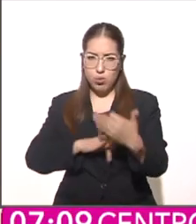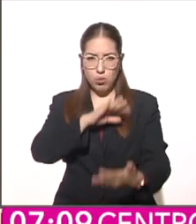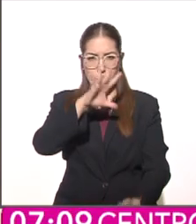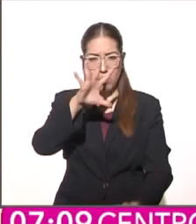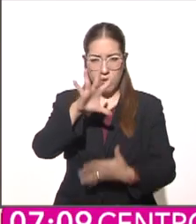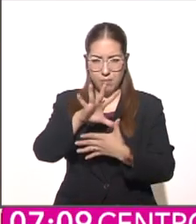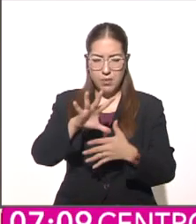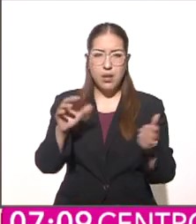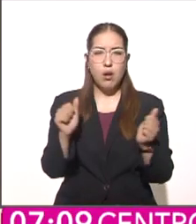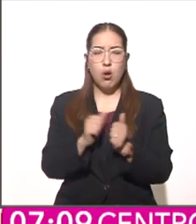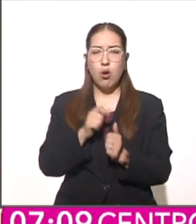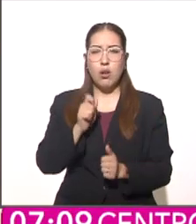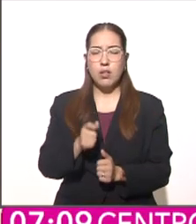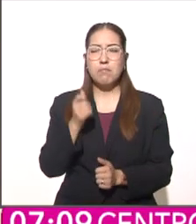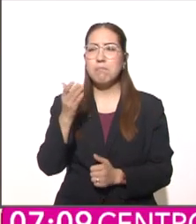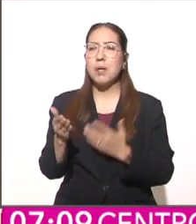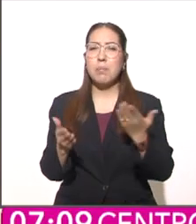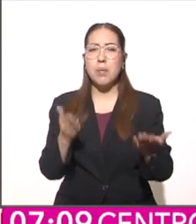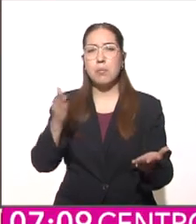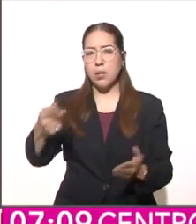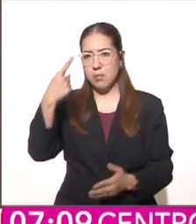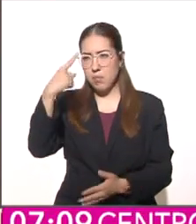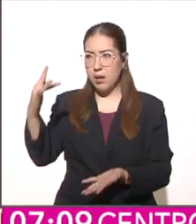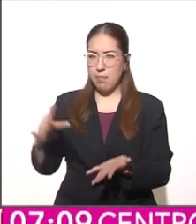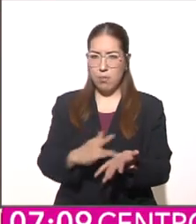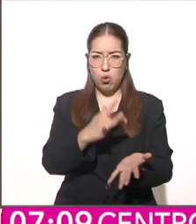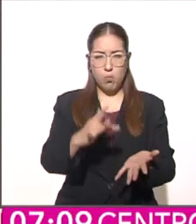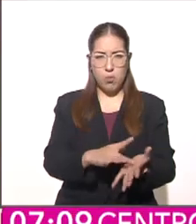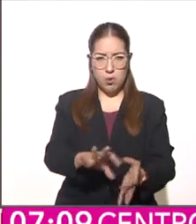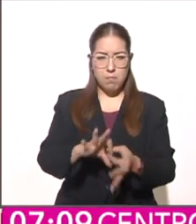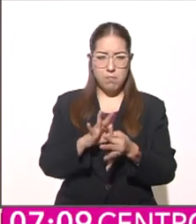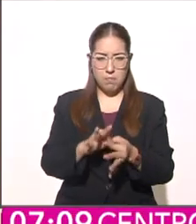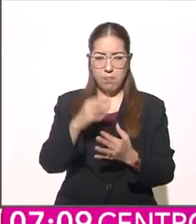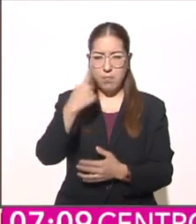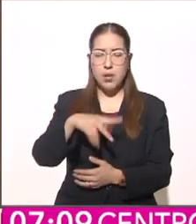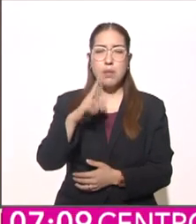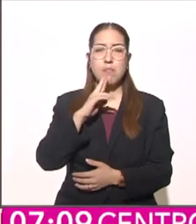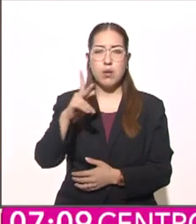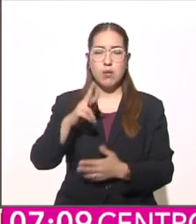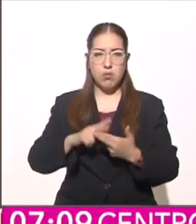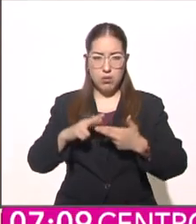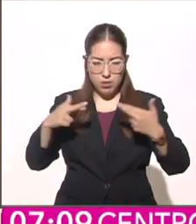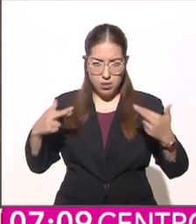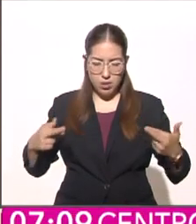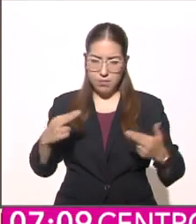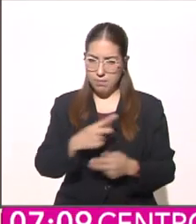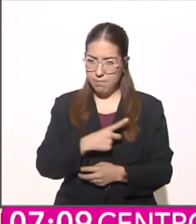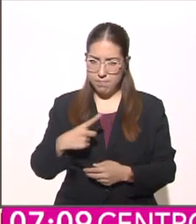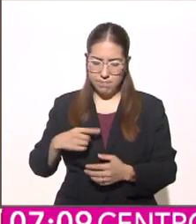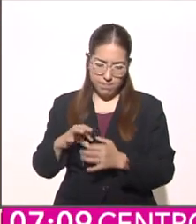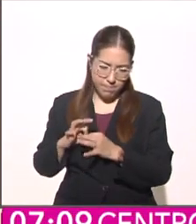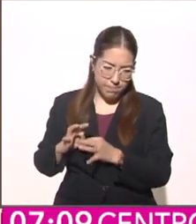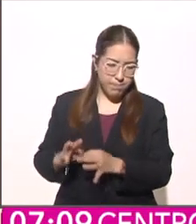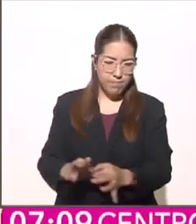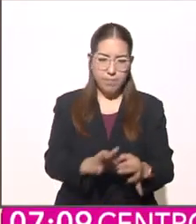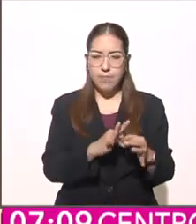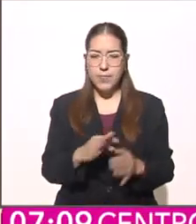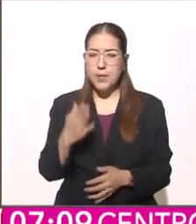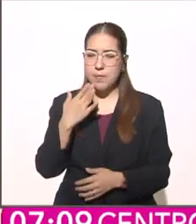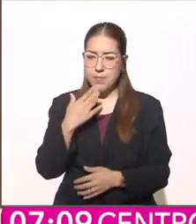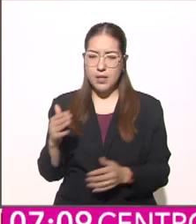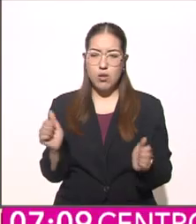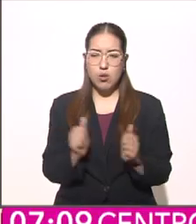en solicitud de lazos fraternales para robustecer los vínculos que deben unirnos sólidamente